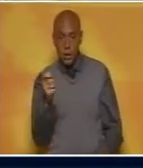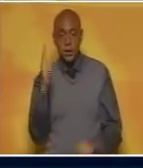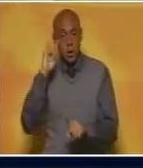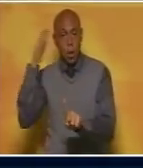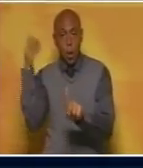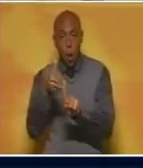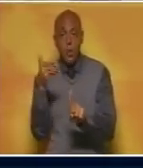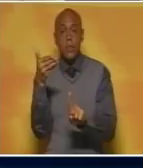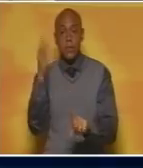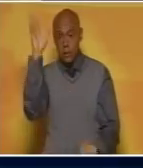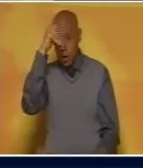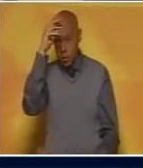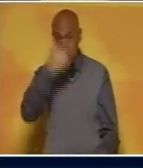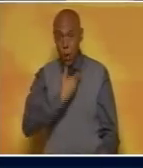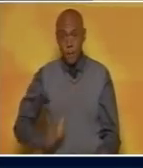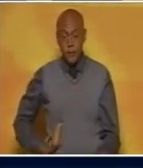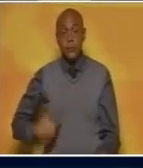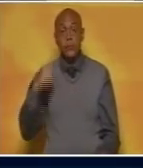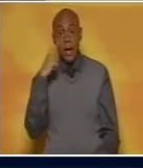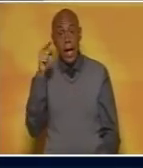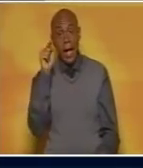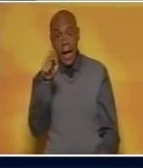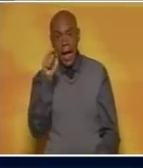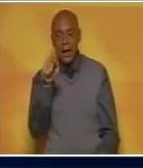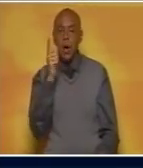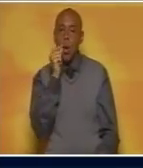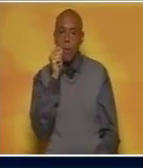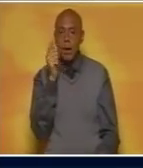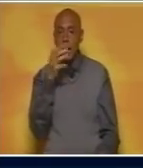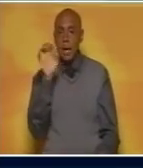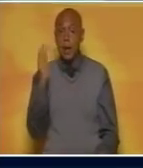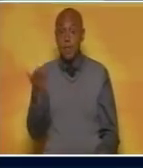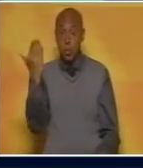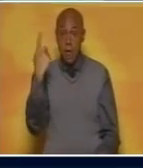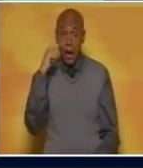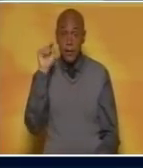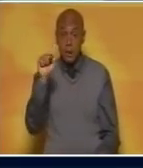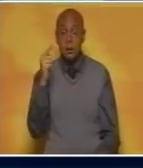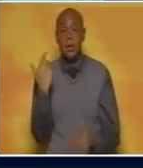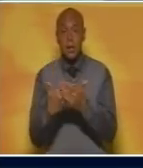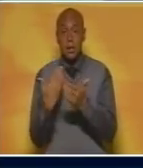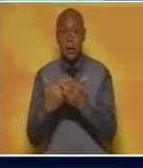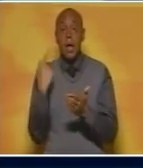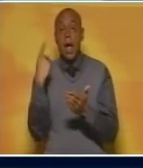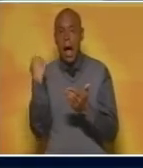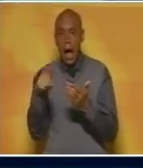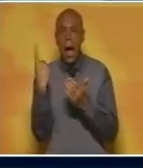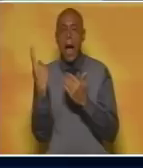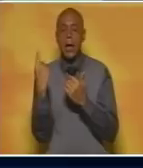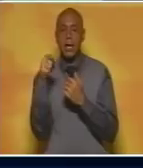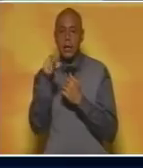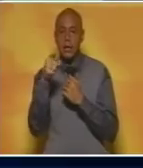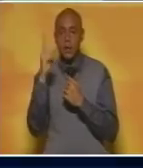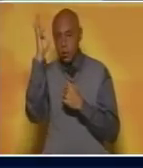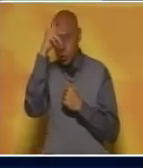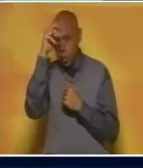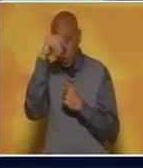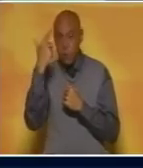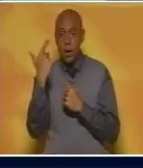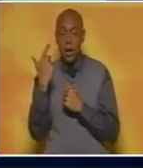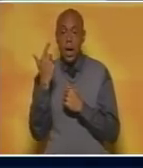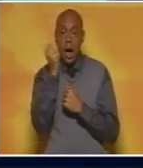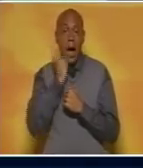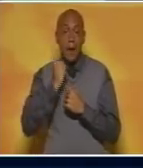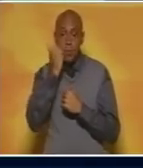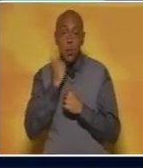Donald Trump. Morrison es una figura clave en la investigación de los demócratas sobre si Trump abusó de su poder por motivos partidistas